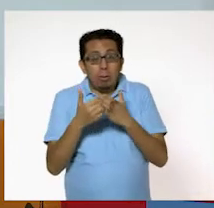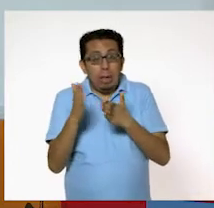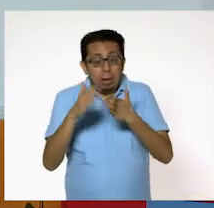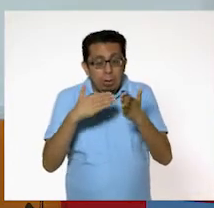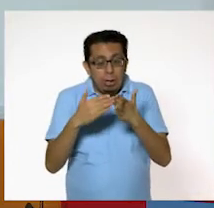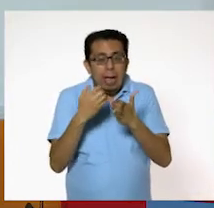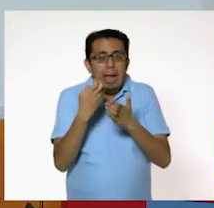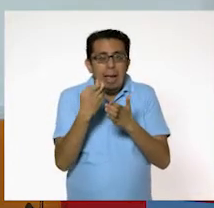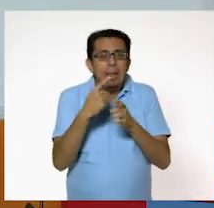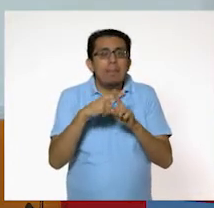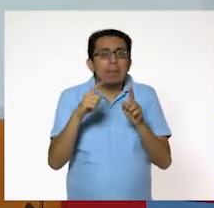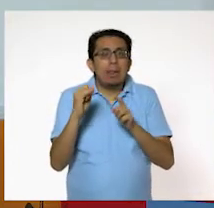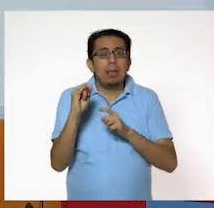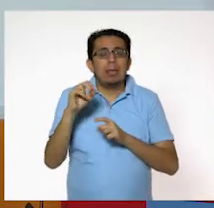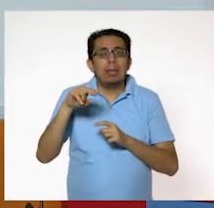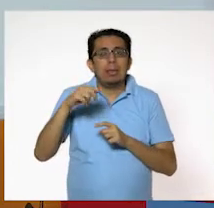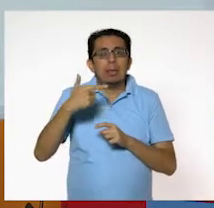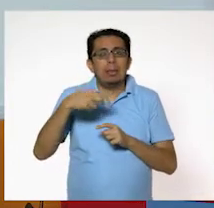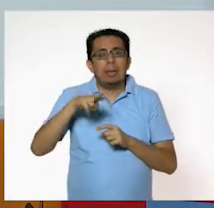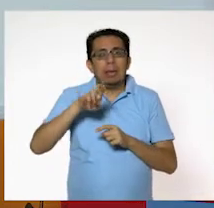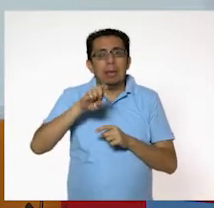materiales.